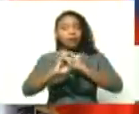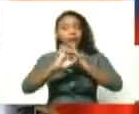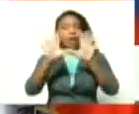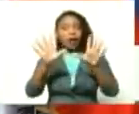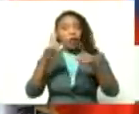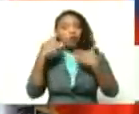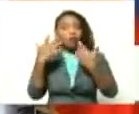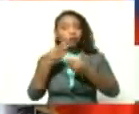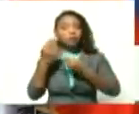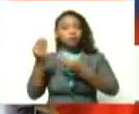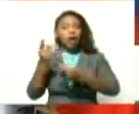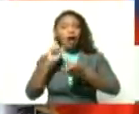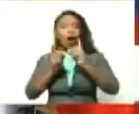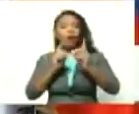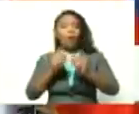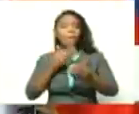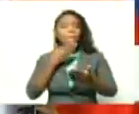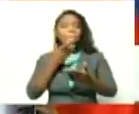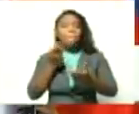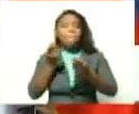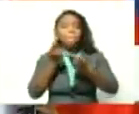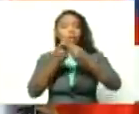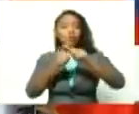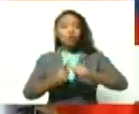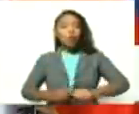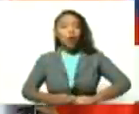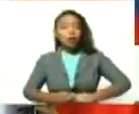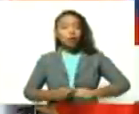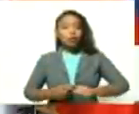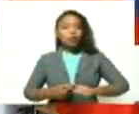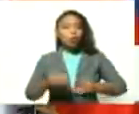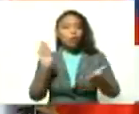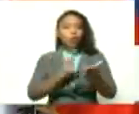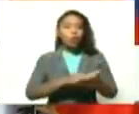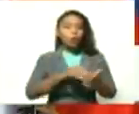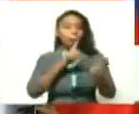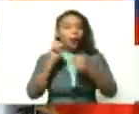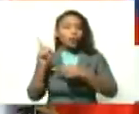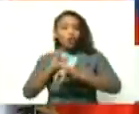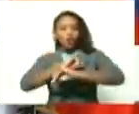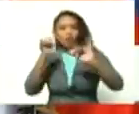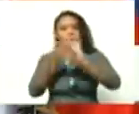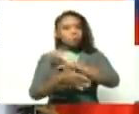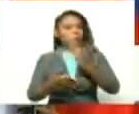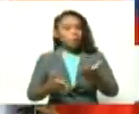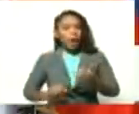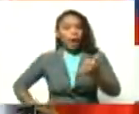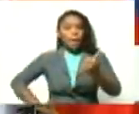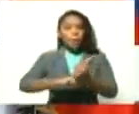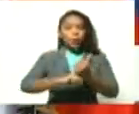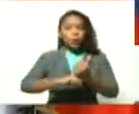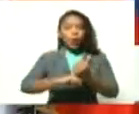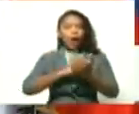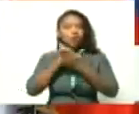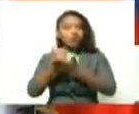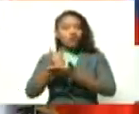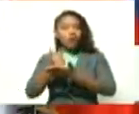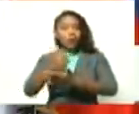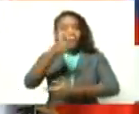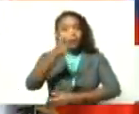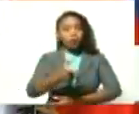que den alguno de los presupuestos establecidos para ello. Esto con el fin de favorecer al investigado